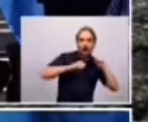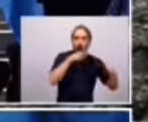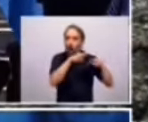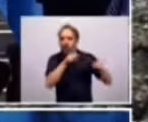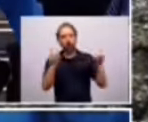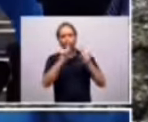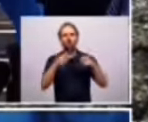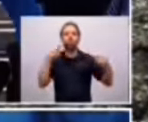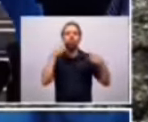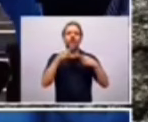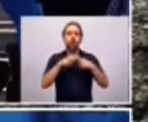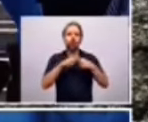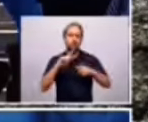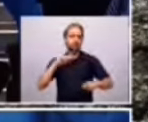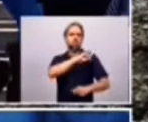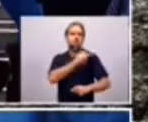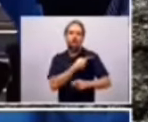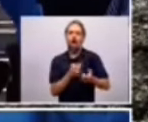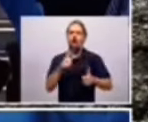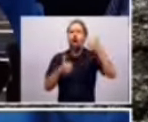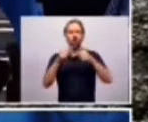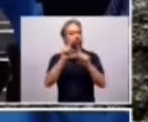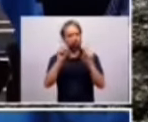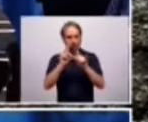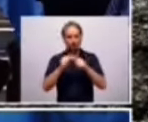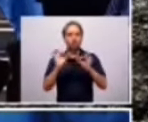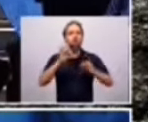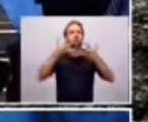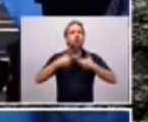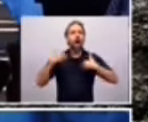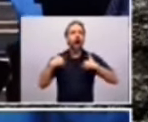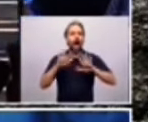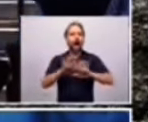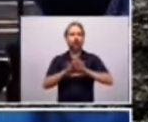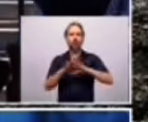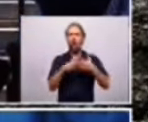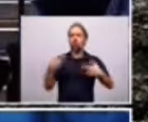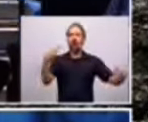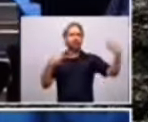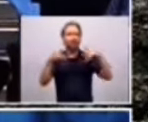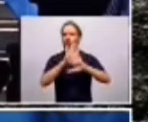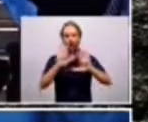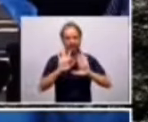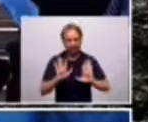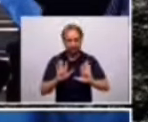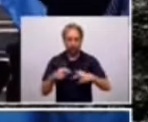No. Se reunió, le transmitió siempre en voz de la ministra Sandra Petovelo, le transmitió al gobierno su interés